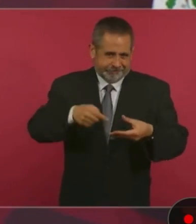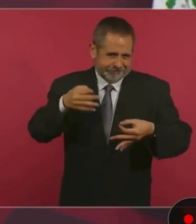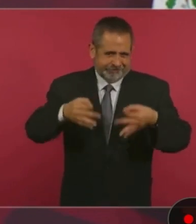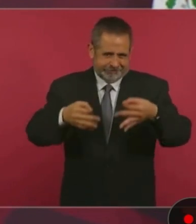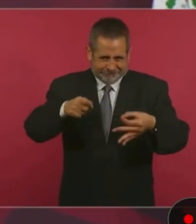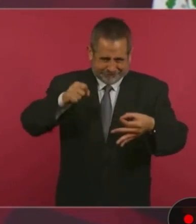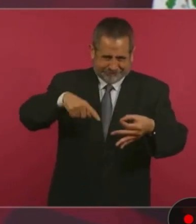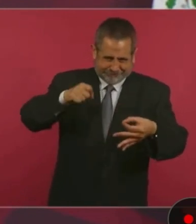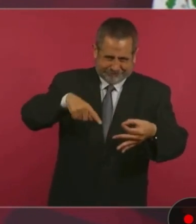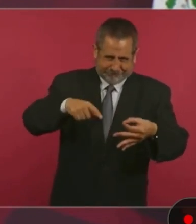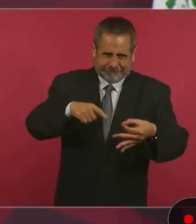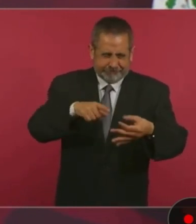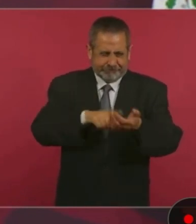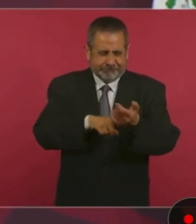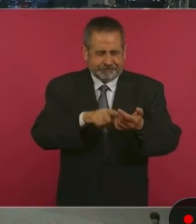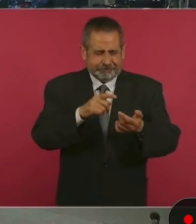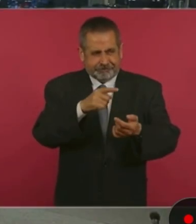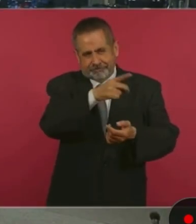de